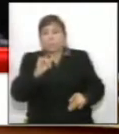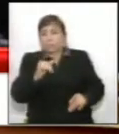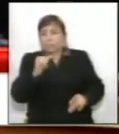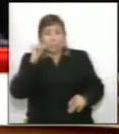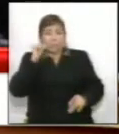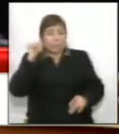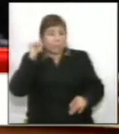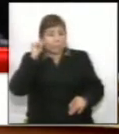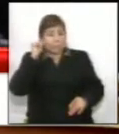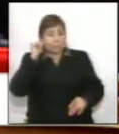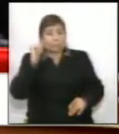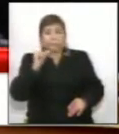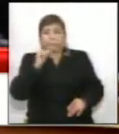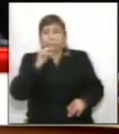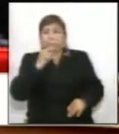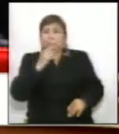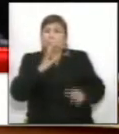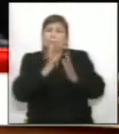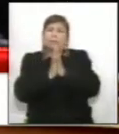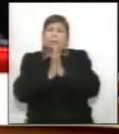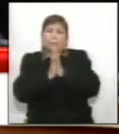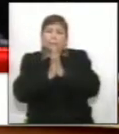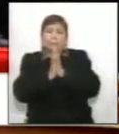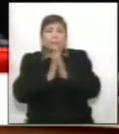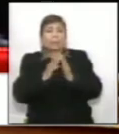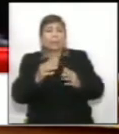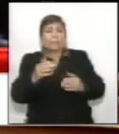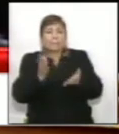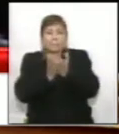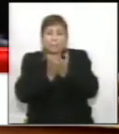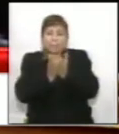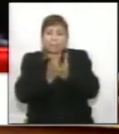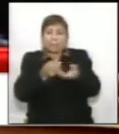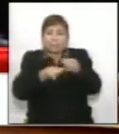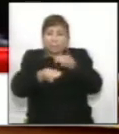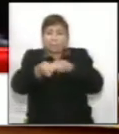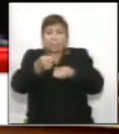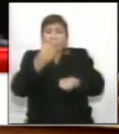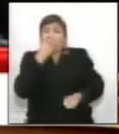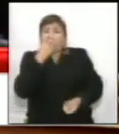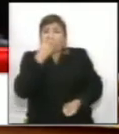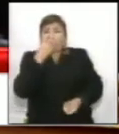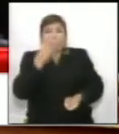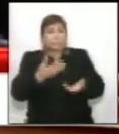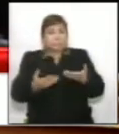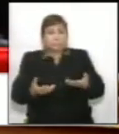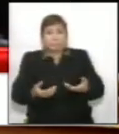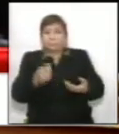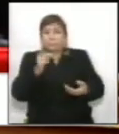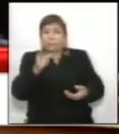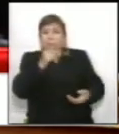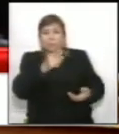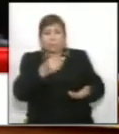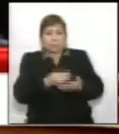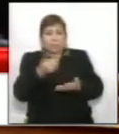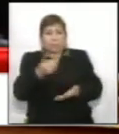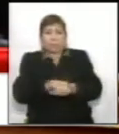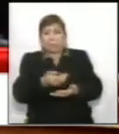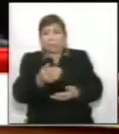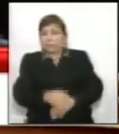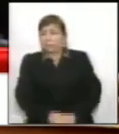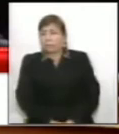Ayer me decía alguien, por favor, la Marina me puede vender un respirador artificial porque ustedes le han comprado.